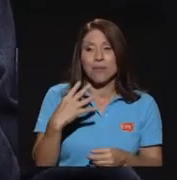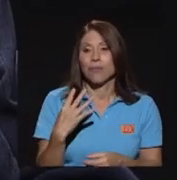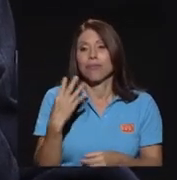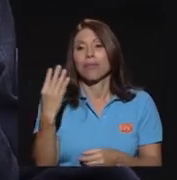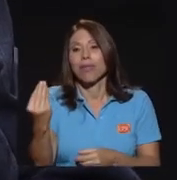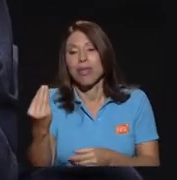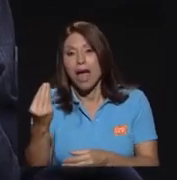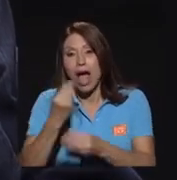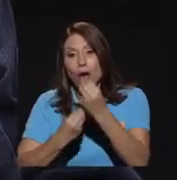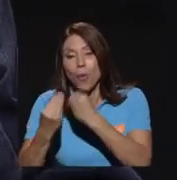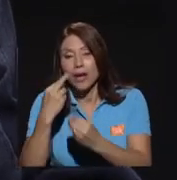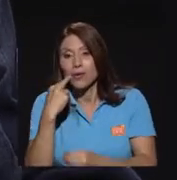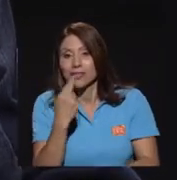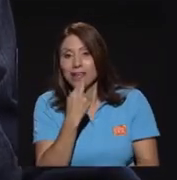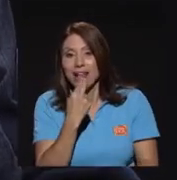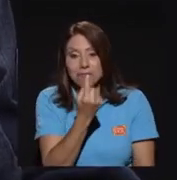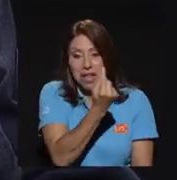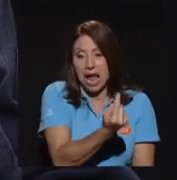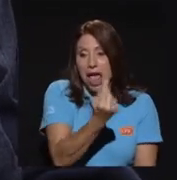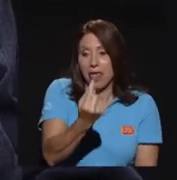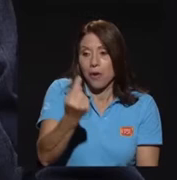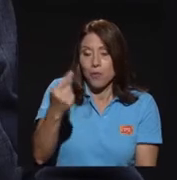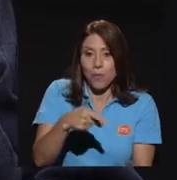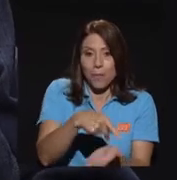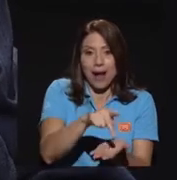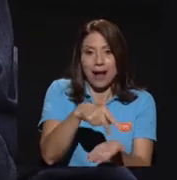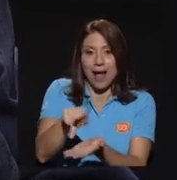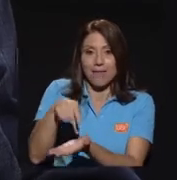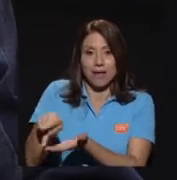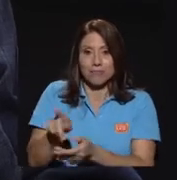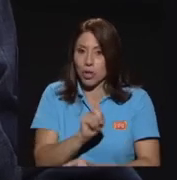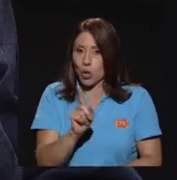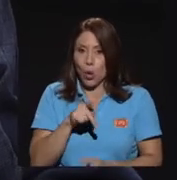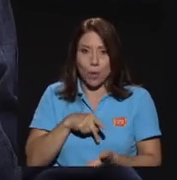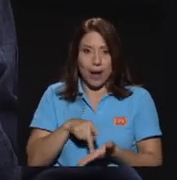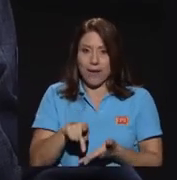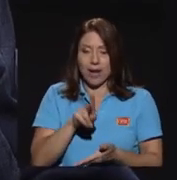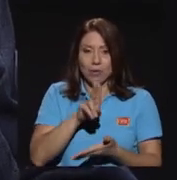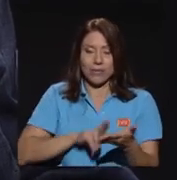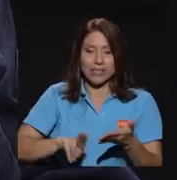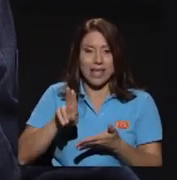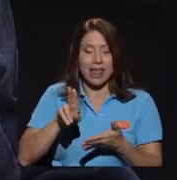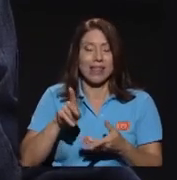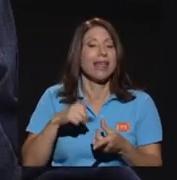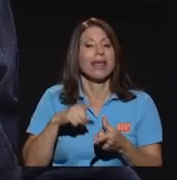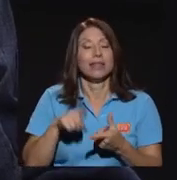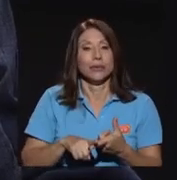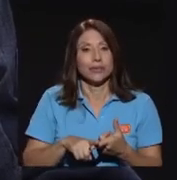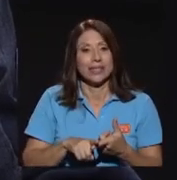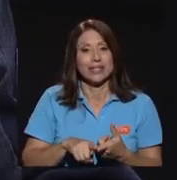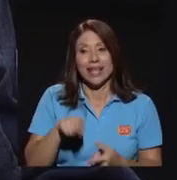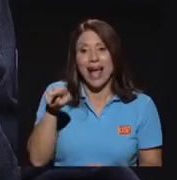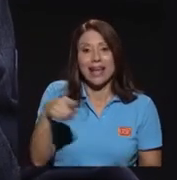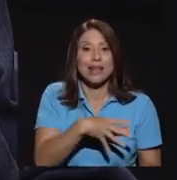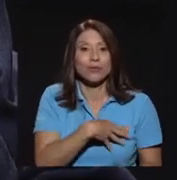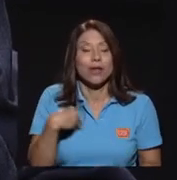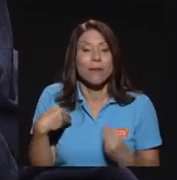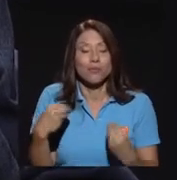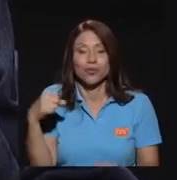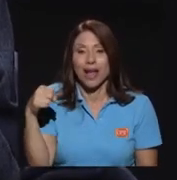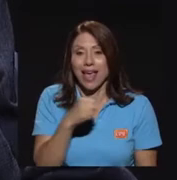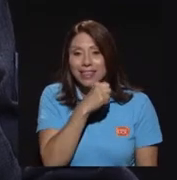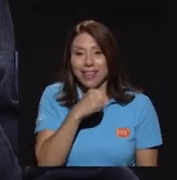restaurant que cada uno pagaba por su cuenta no pagar la universidad y entonces él le gustaba cantar también